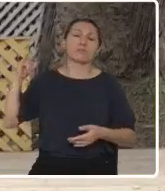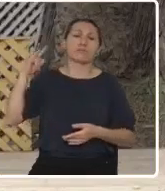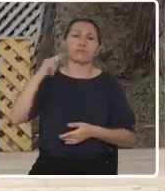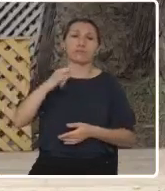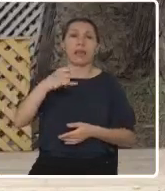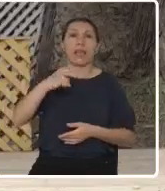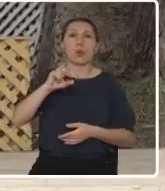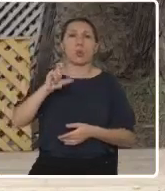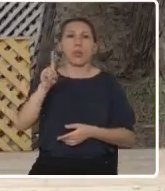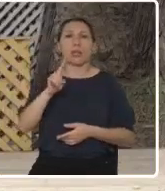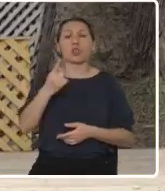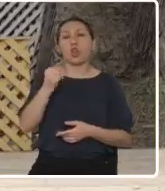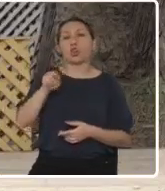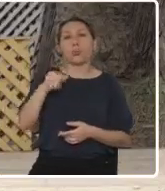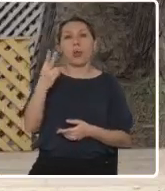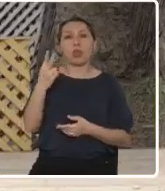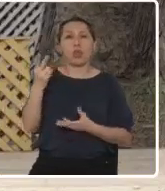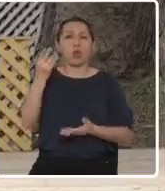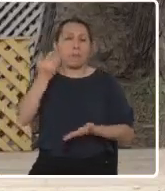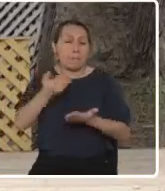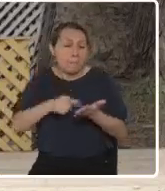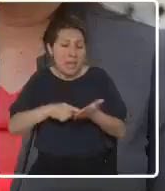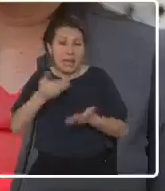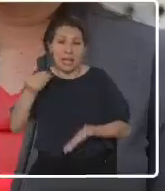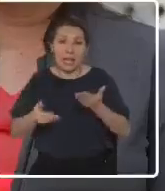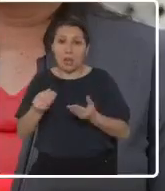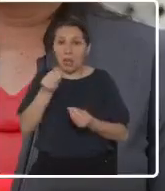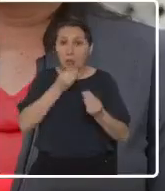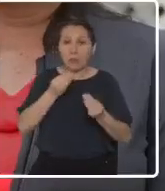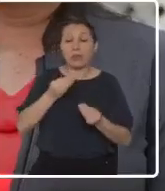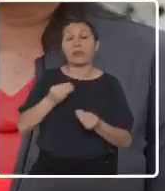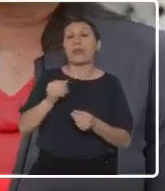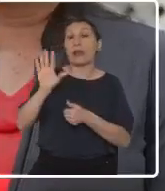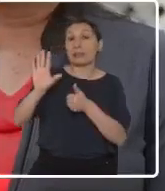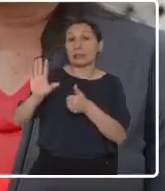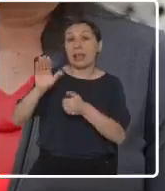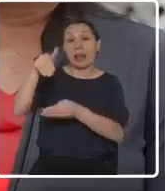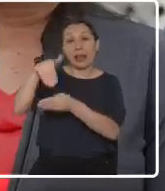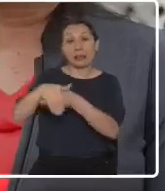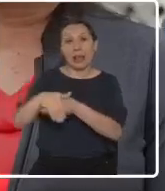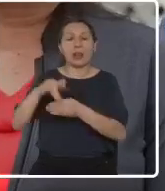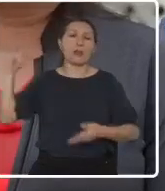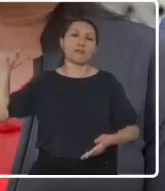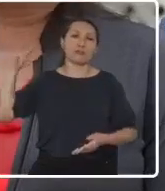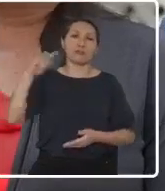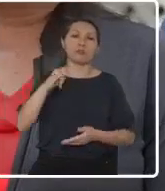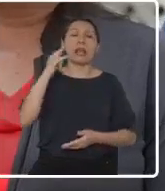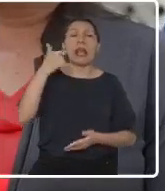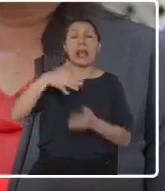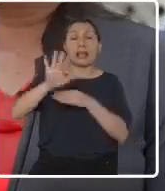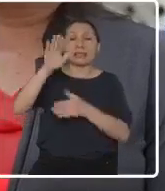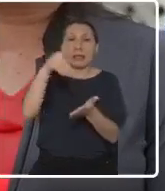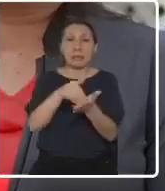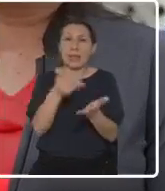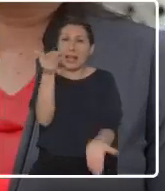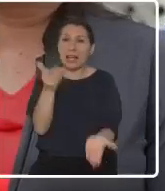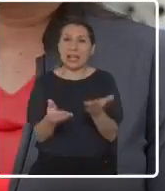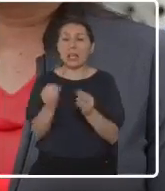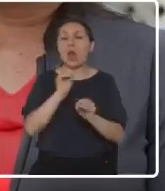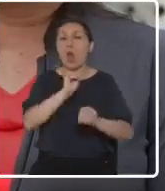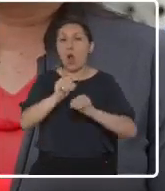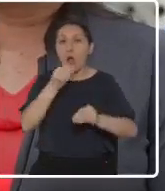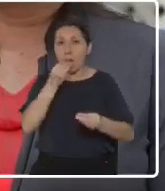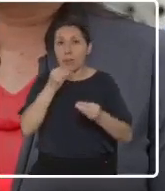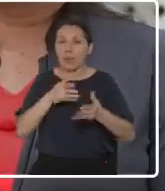con 11.2 toneladas de despensas y víveres, y a las 6 p.m. de México sale el segundo de la Guardia Nacional con 15 toneladas de víveres y despensas. Un